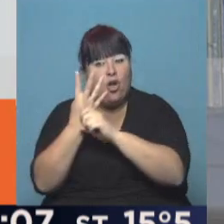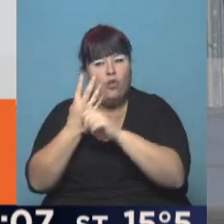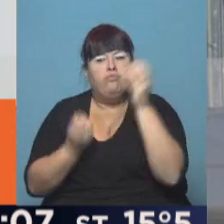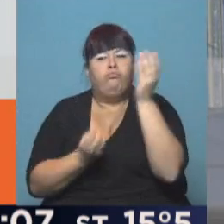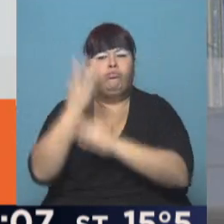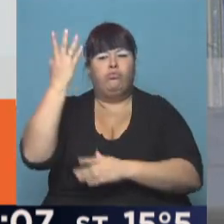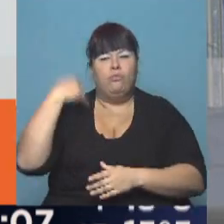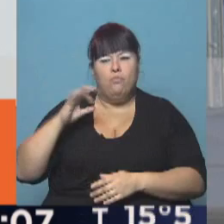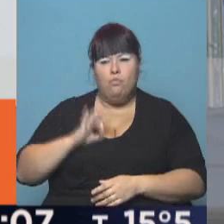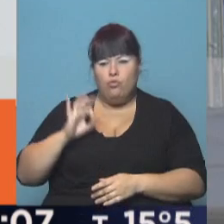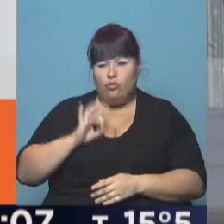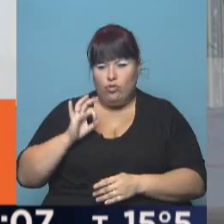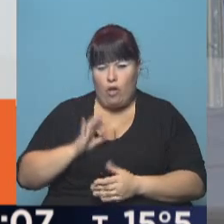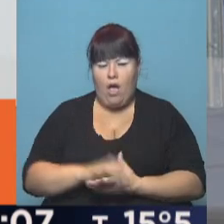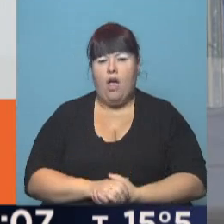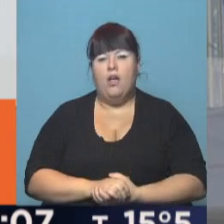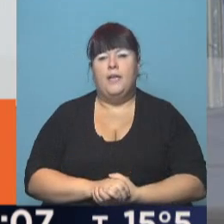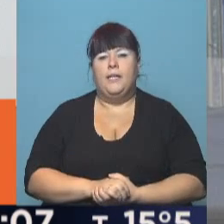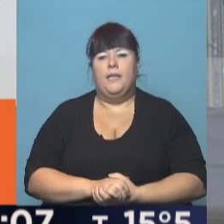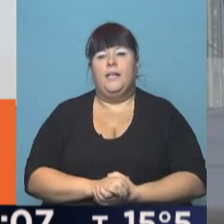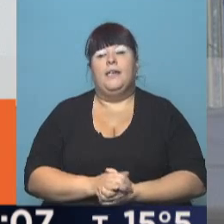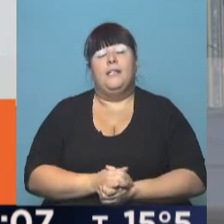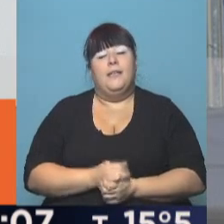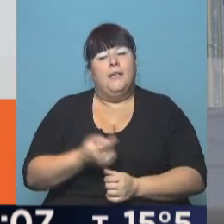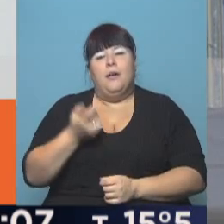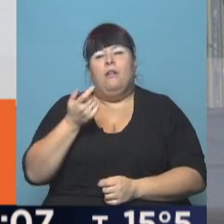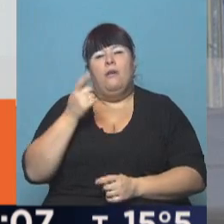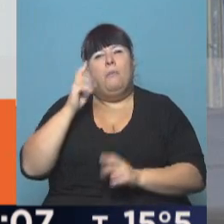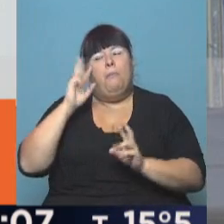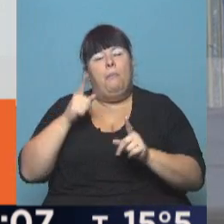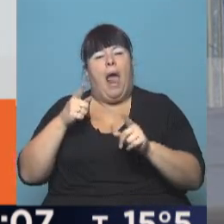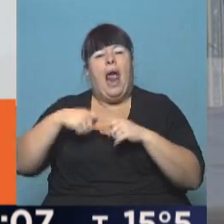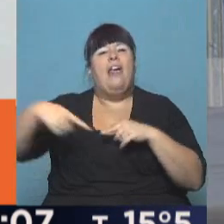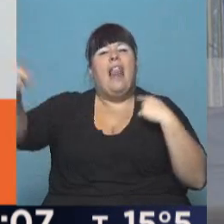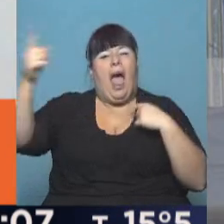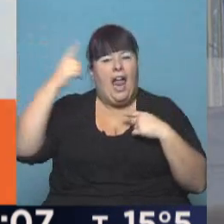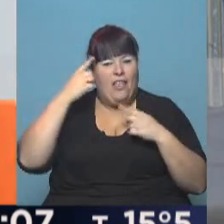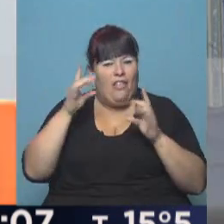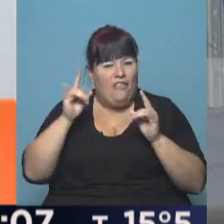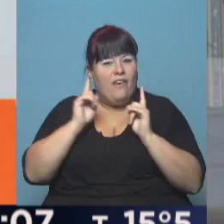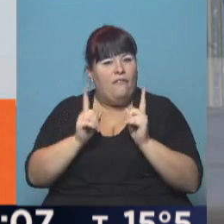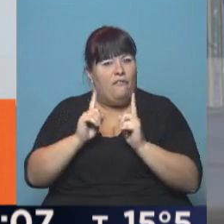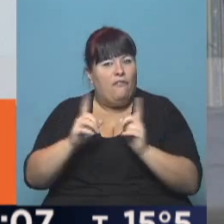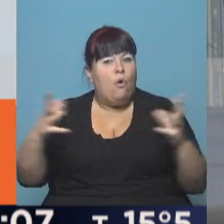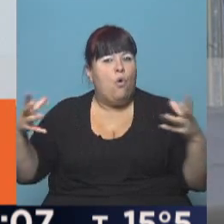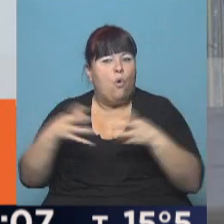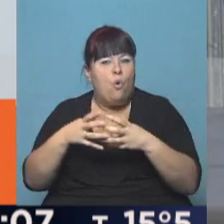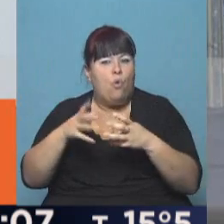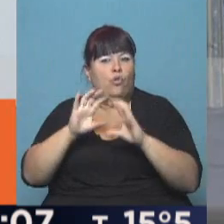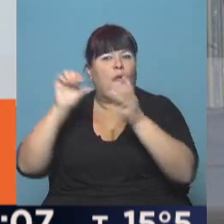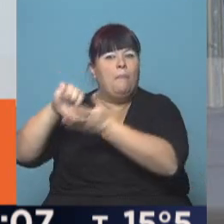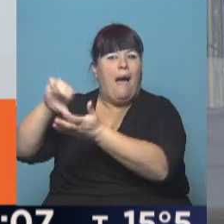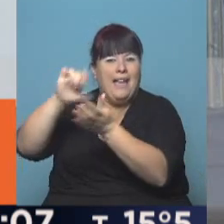hace muchísimos años, es una de las pocas políticas de largo plazo que hemos podido mantener en conjunto con el resto de